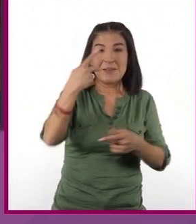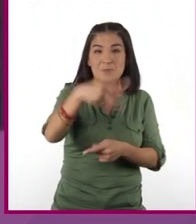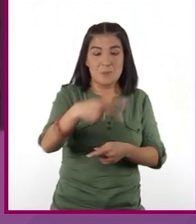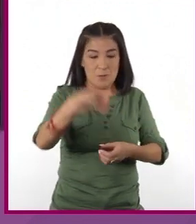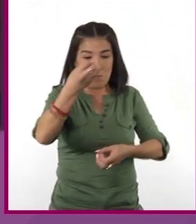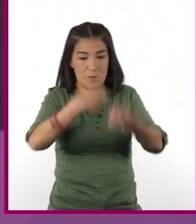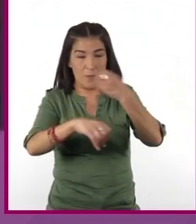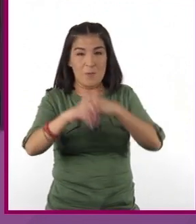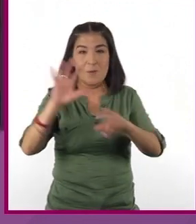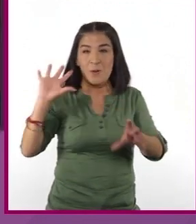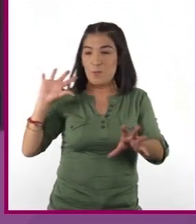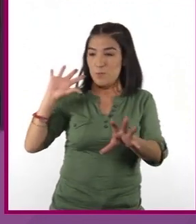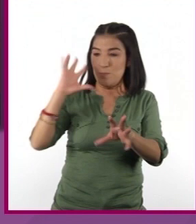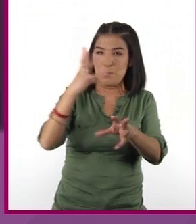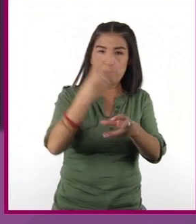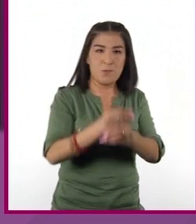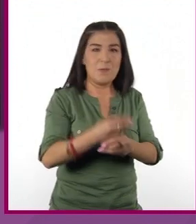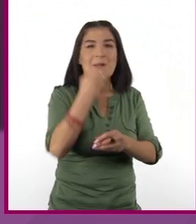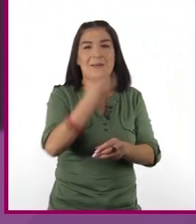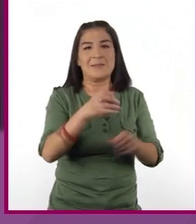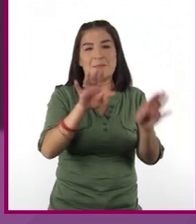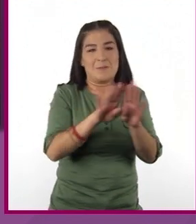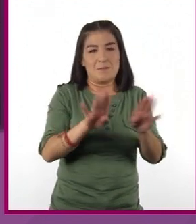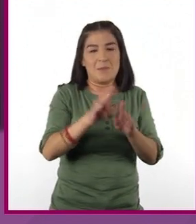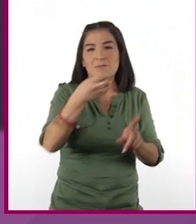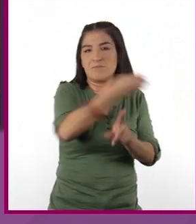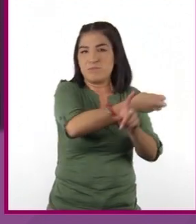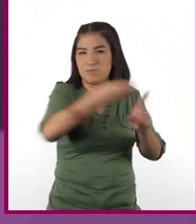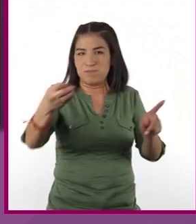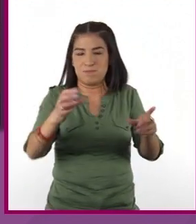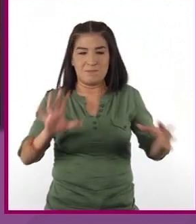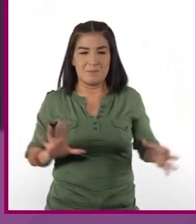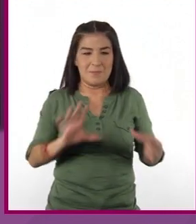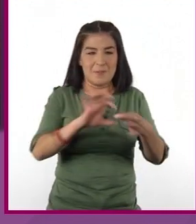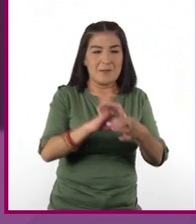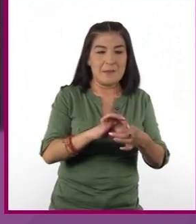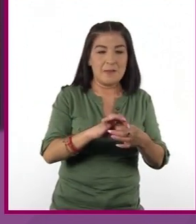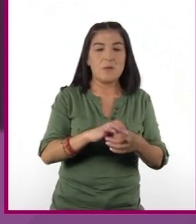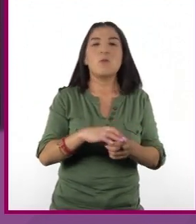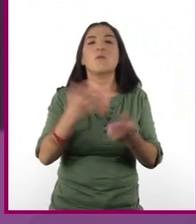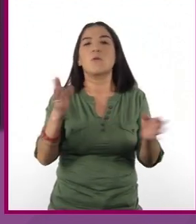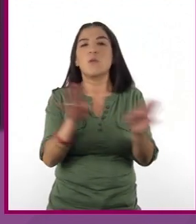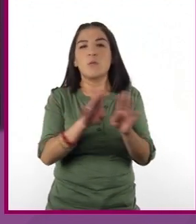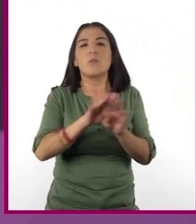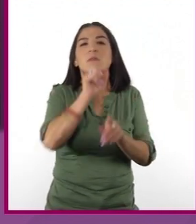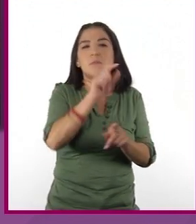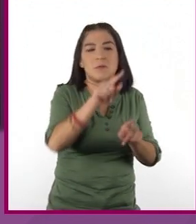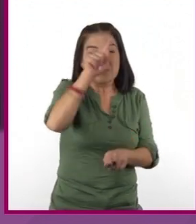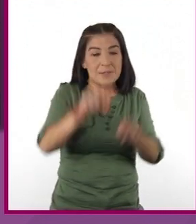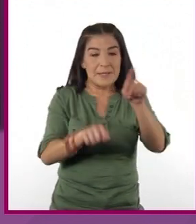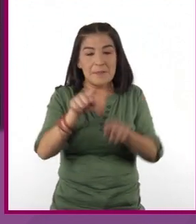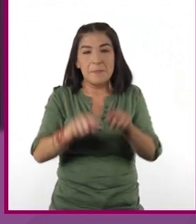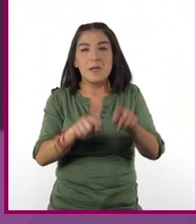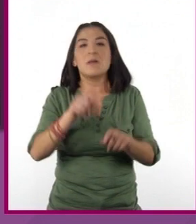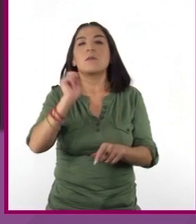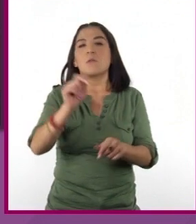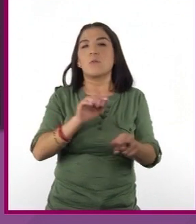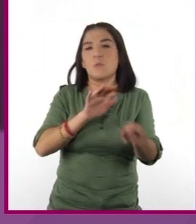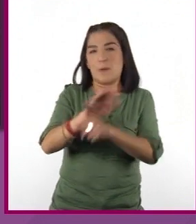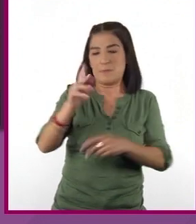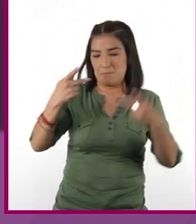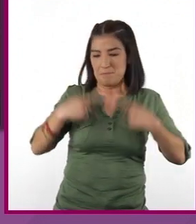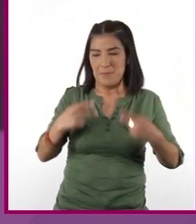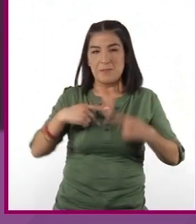se compilan en una antología. La organización puede variar de acuerdo con la delimitación que realice el